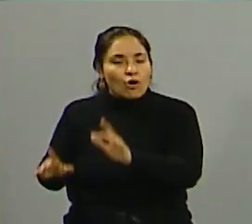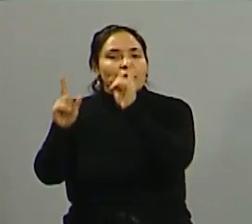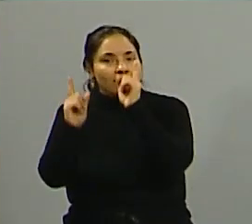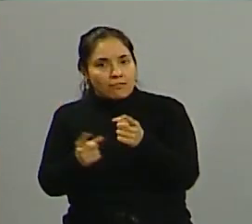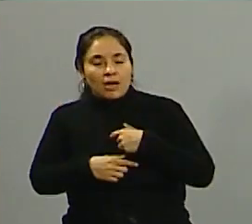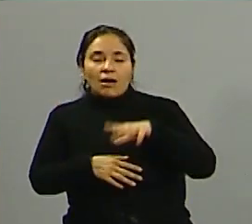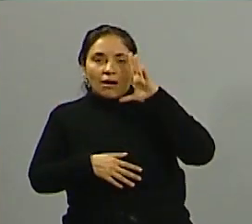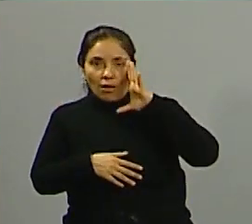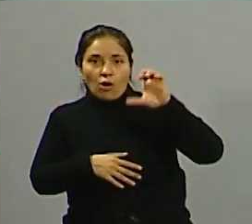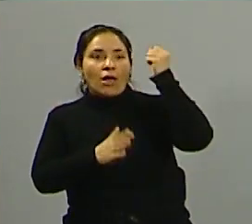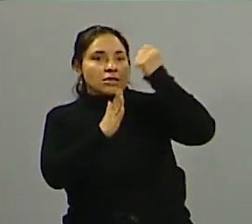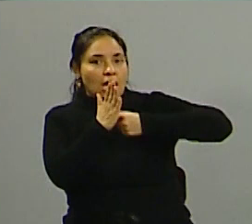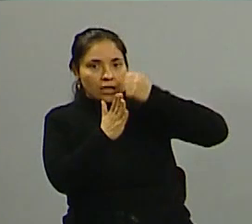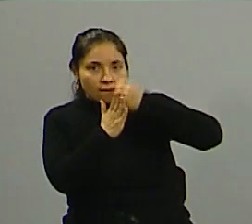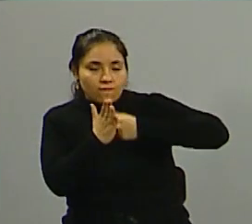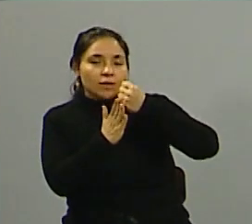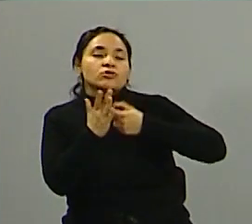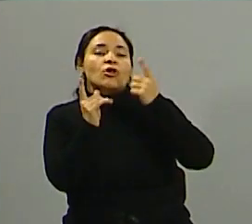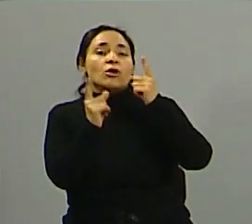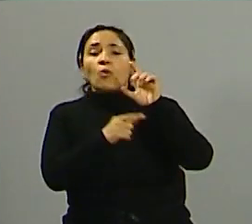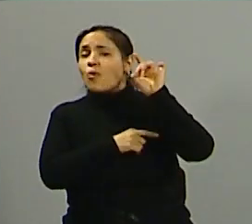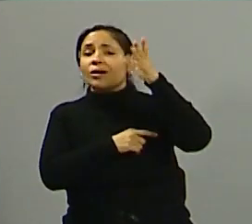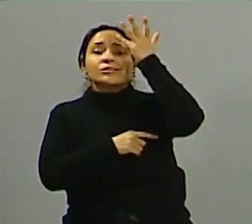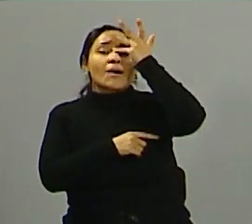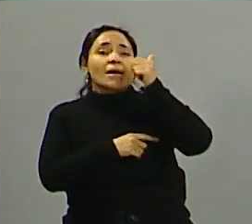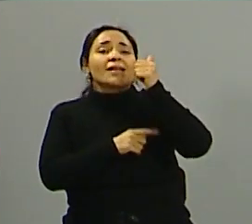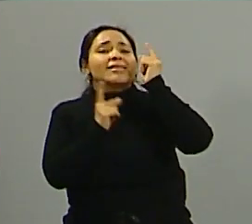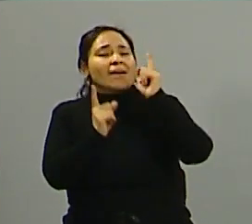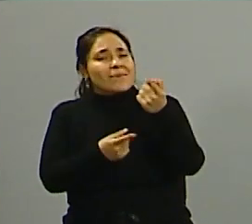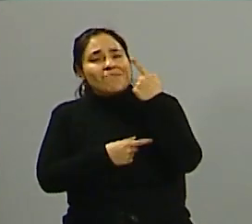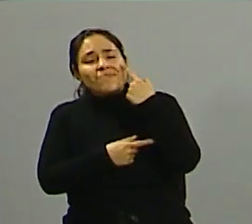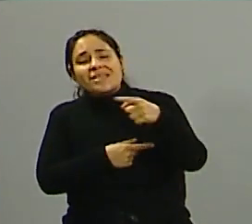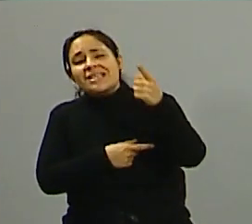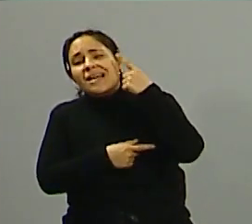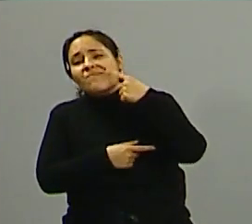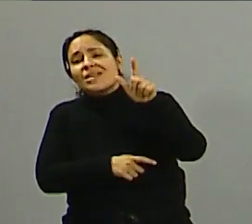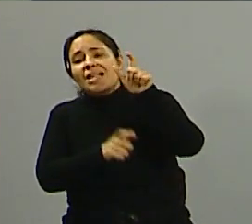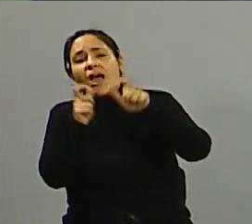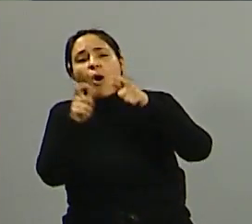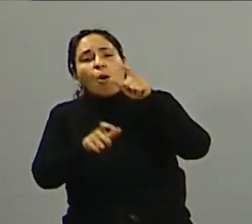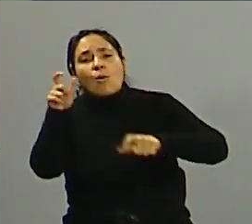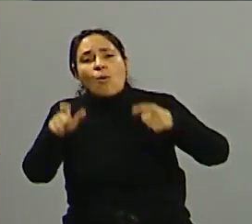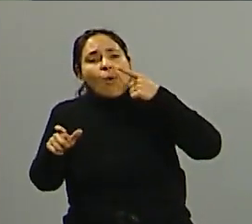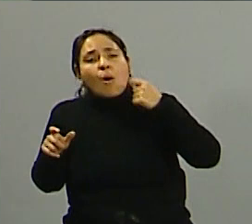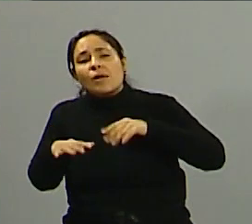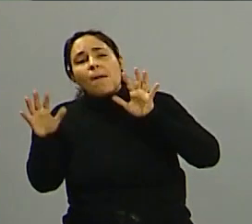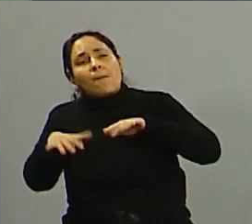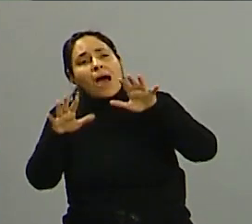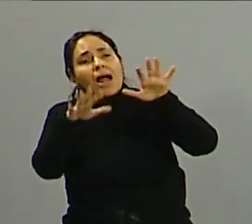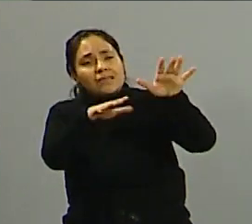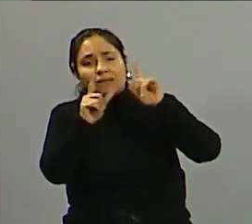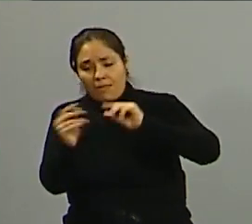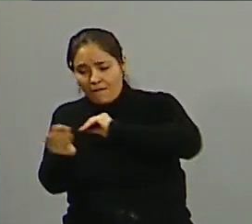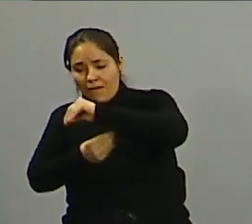el sacrificio, y no solo en este caso de San Martín, sino de esos miles que marcharon con él, de miles de familias mendocinas que